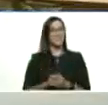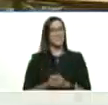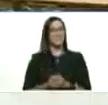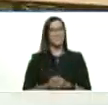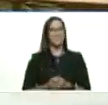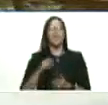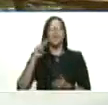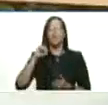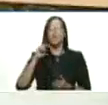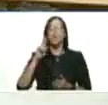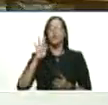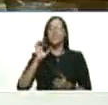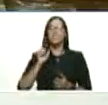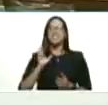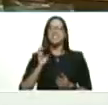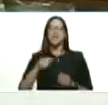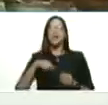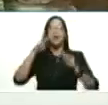Nutrichicha pura.